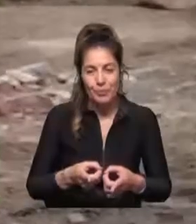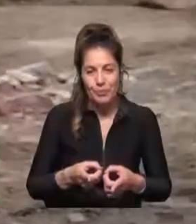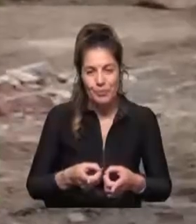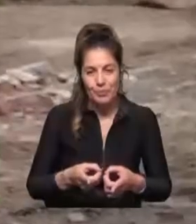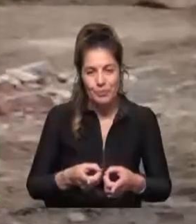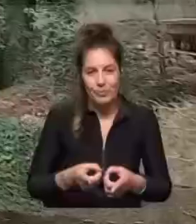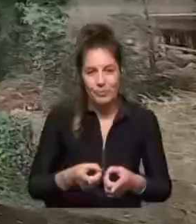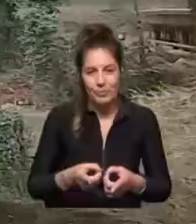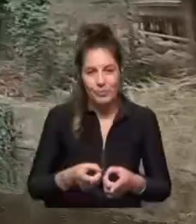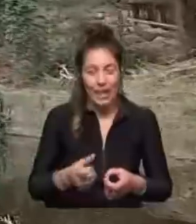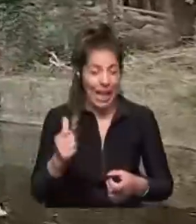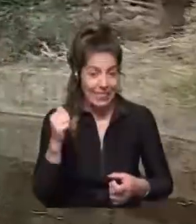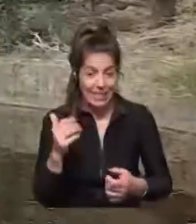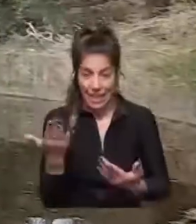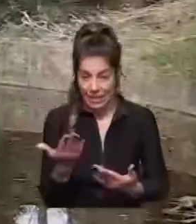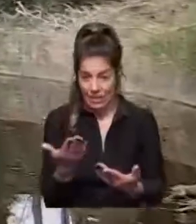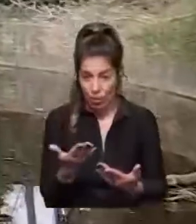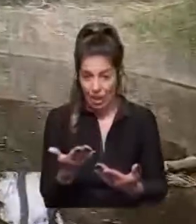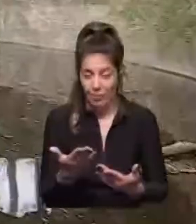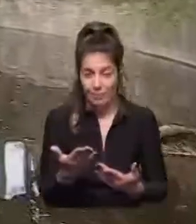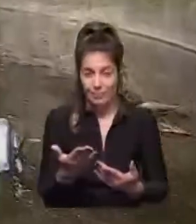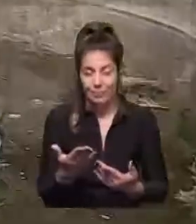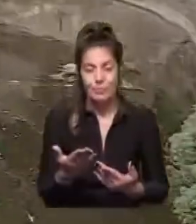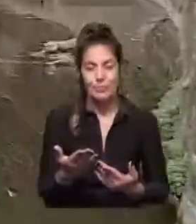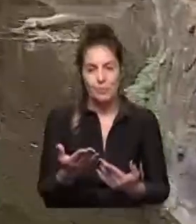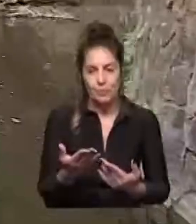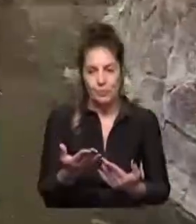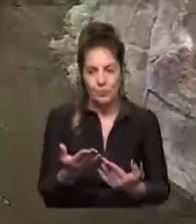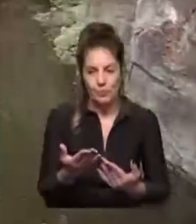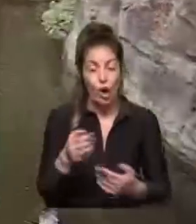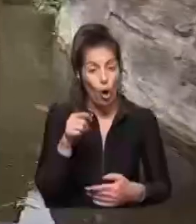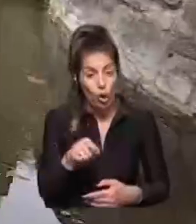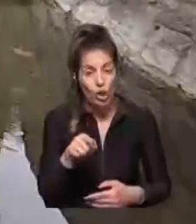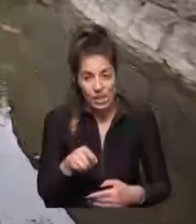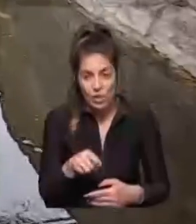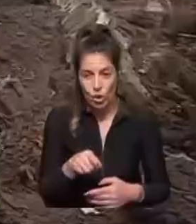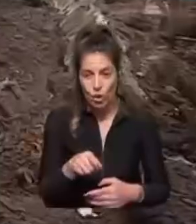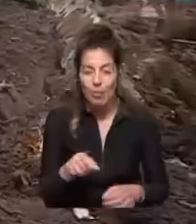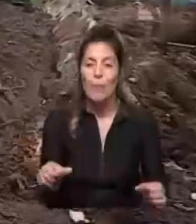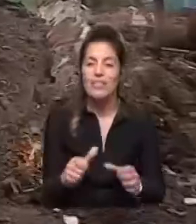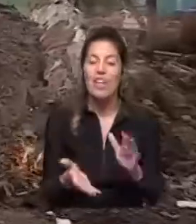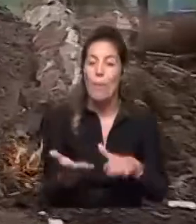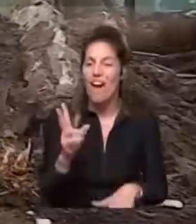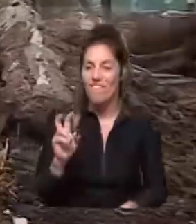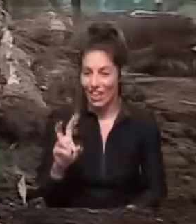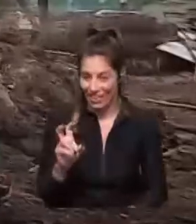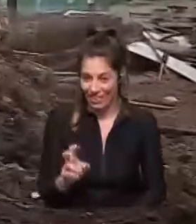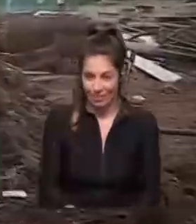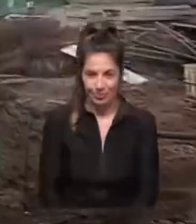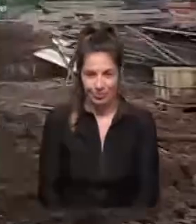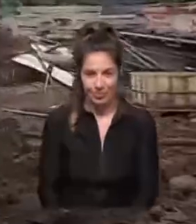está tus espaldas en este momento y bueno con eso vamos a hacerlo más verde todavía